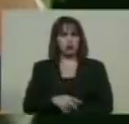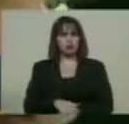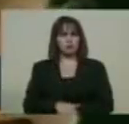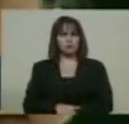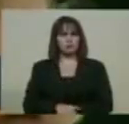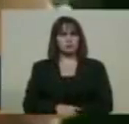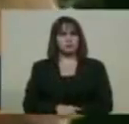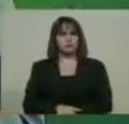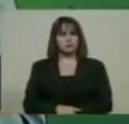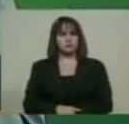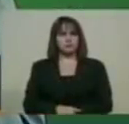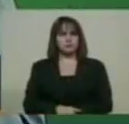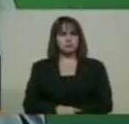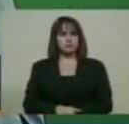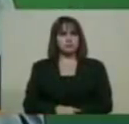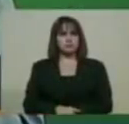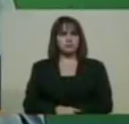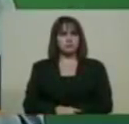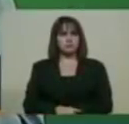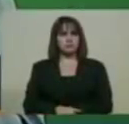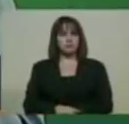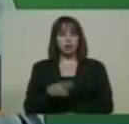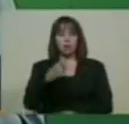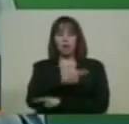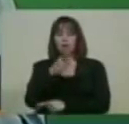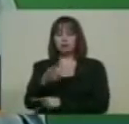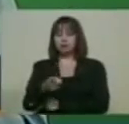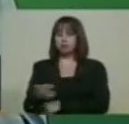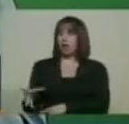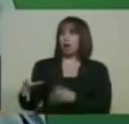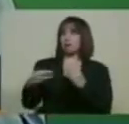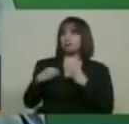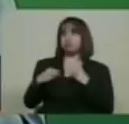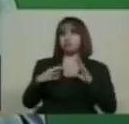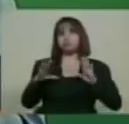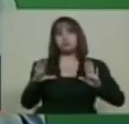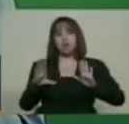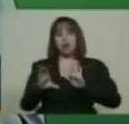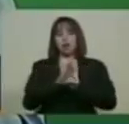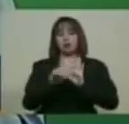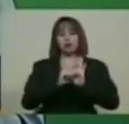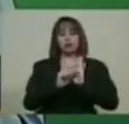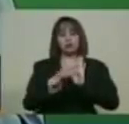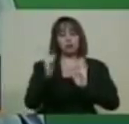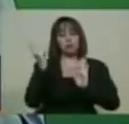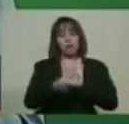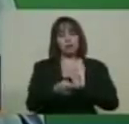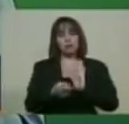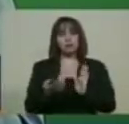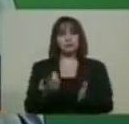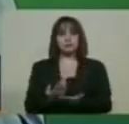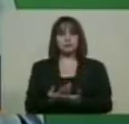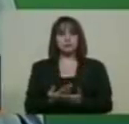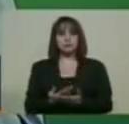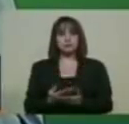con mandatos obligantes en la Constitución, en esta doctrina